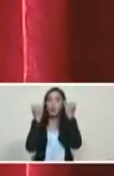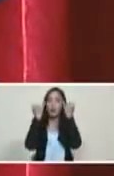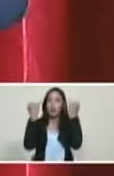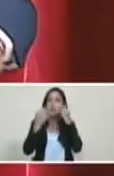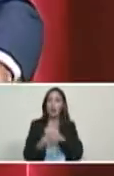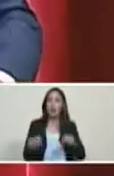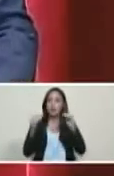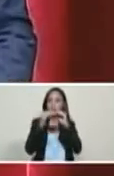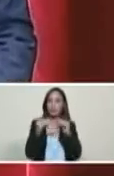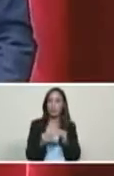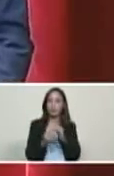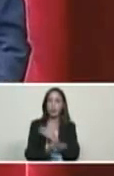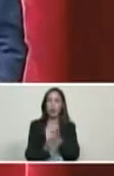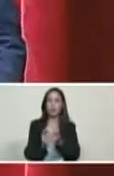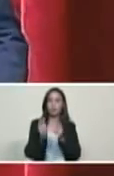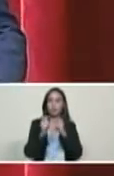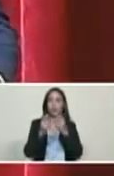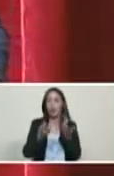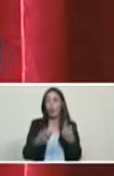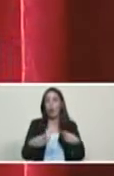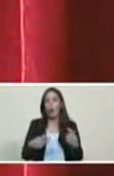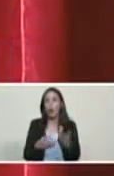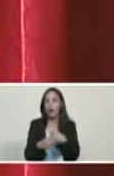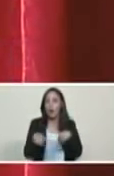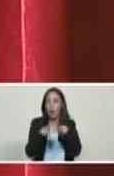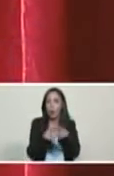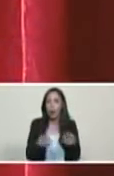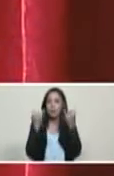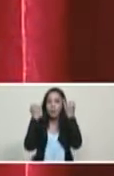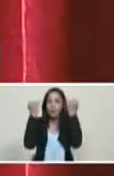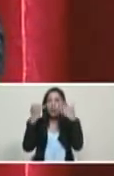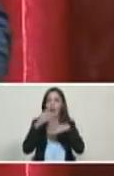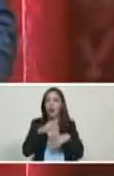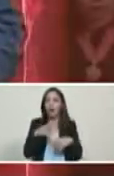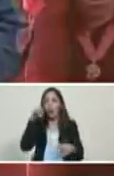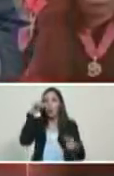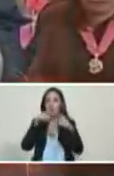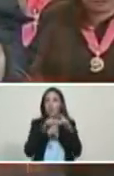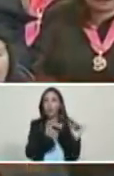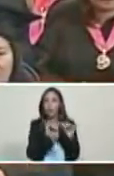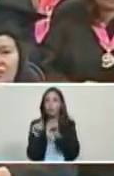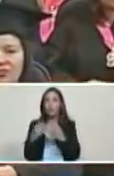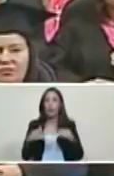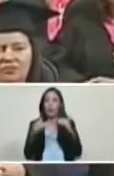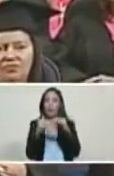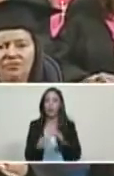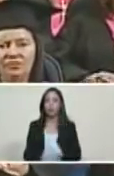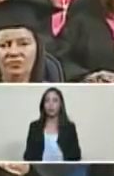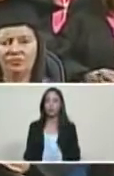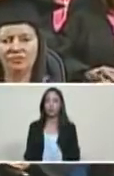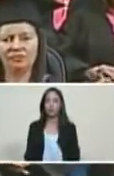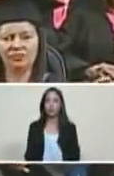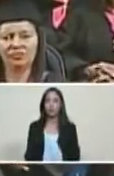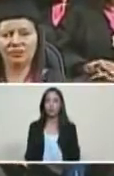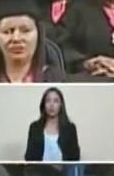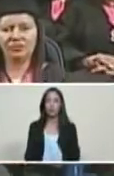más grandes del espíritu nacional, del espíritu libertario de nuestro pueblo. Es la